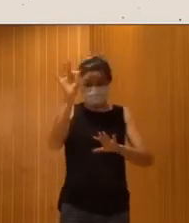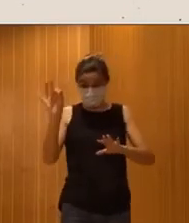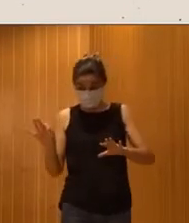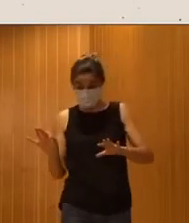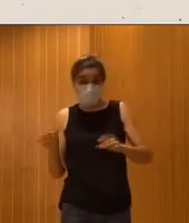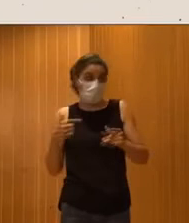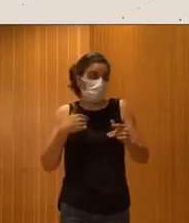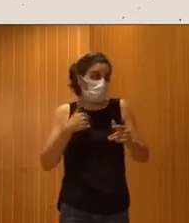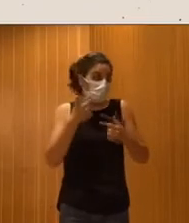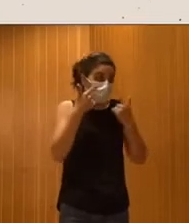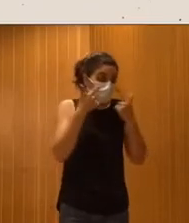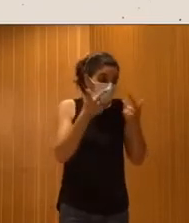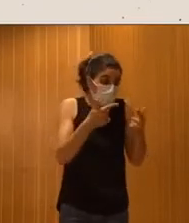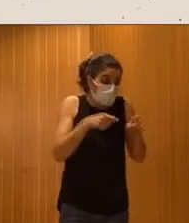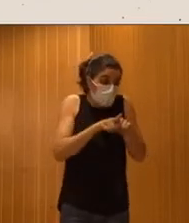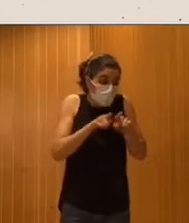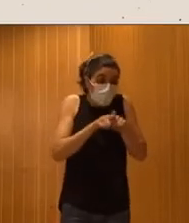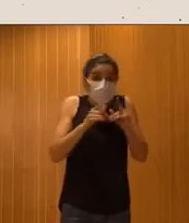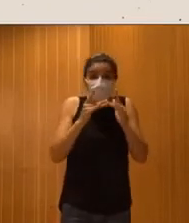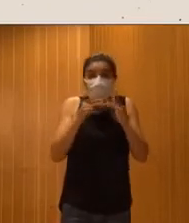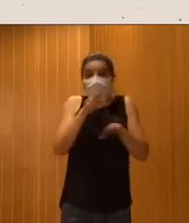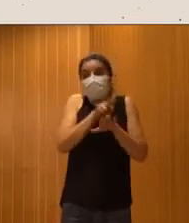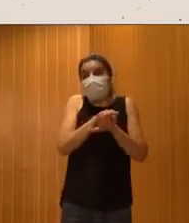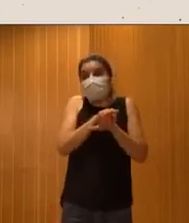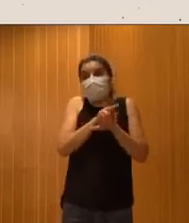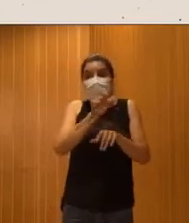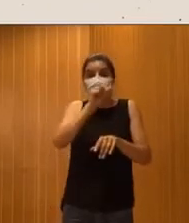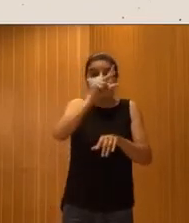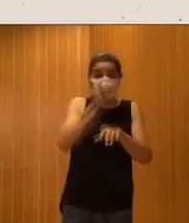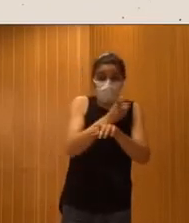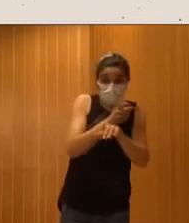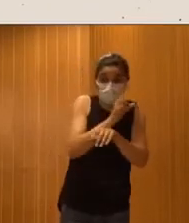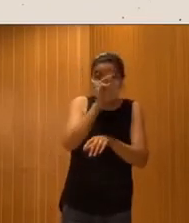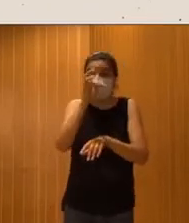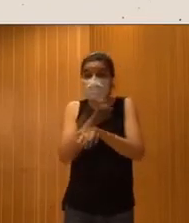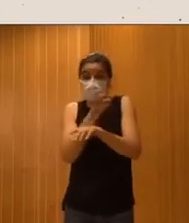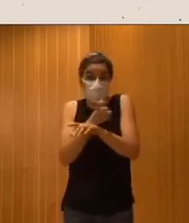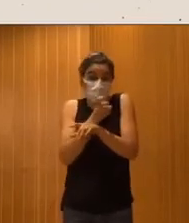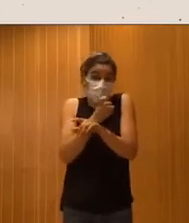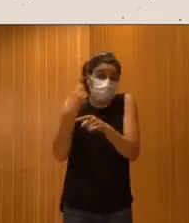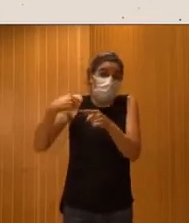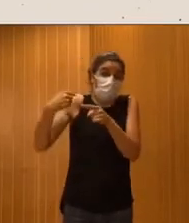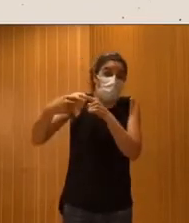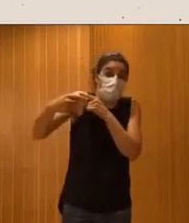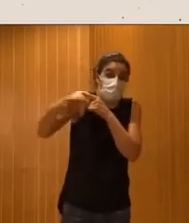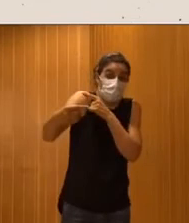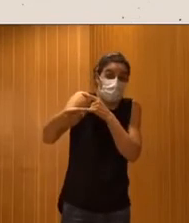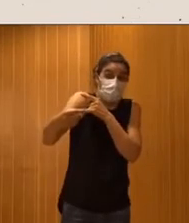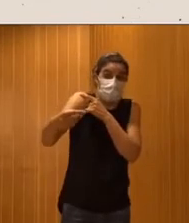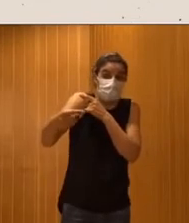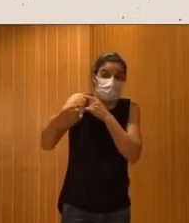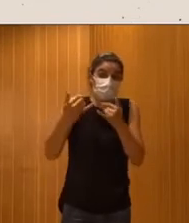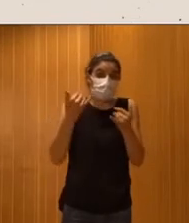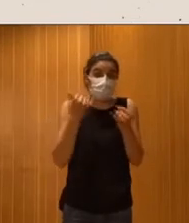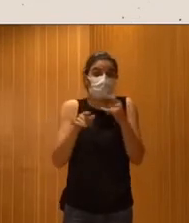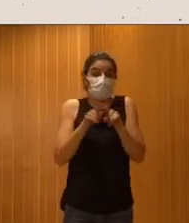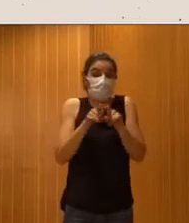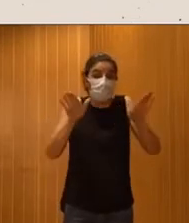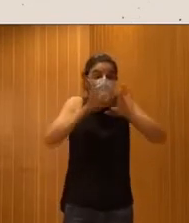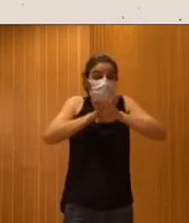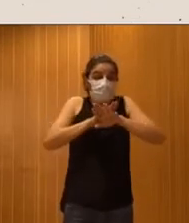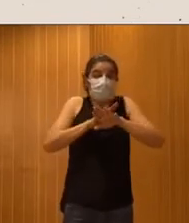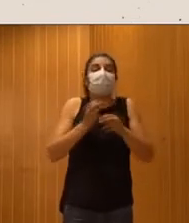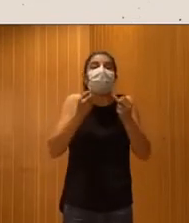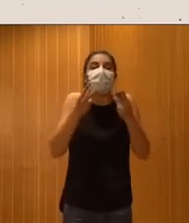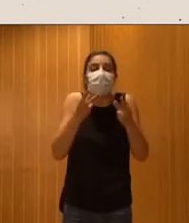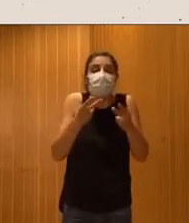que normalmente en España la gente está en la cama entre 12 y 13 horas diarias. Entonces, claro, como la noche está para dormir,